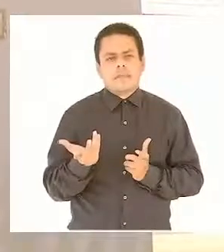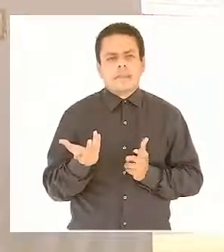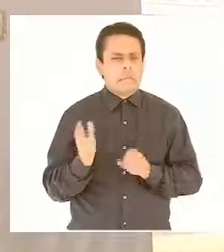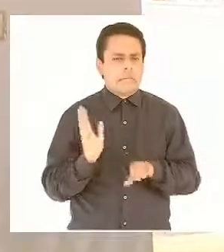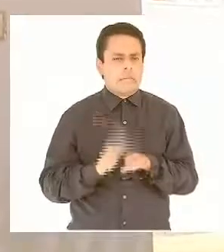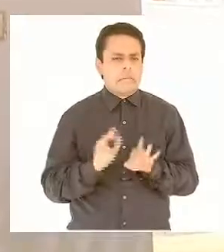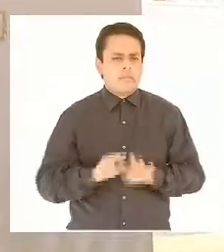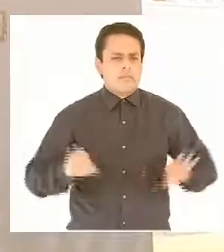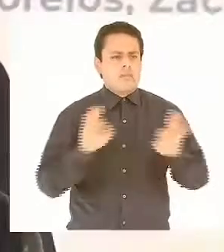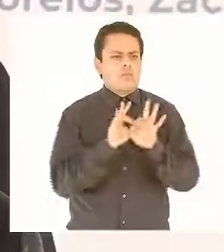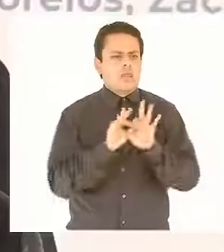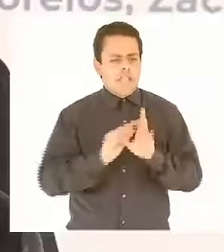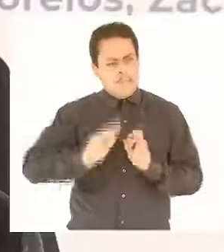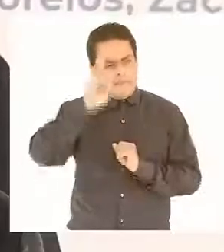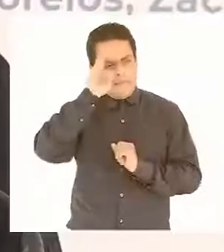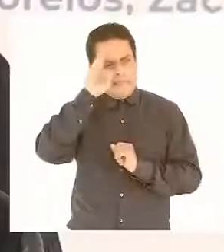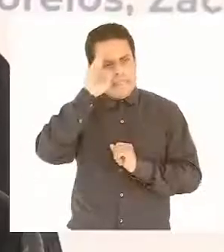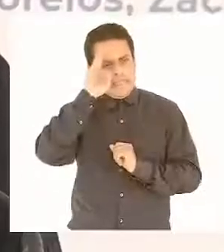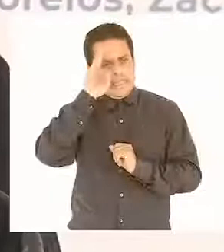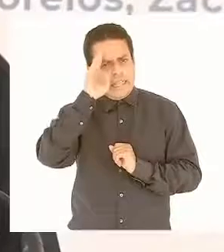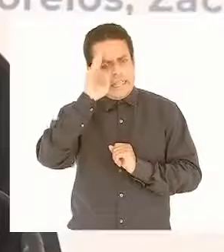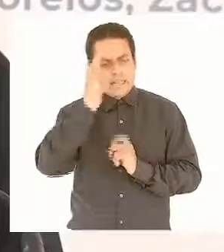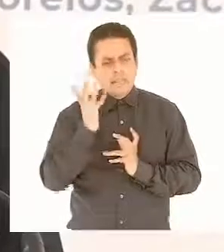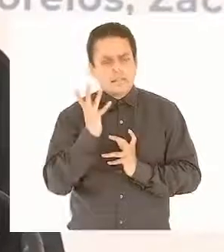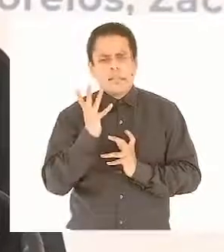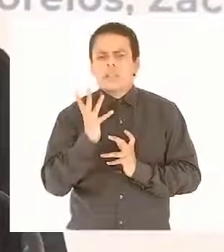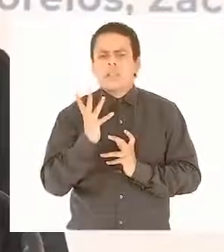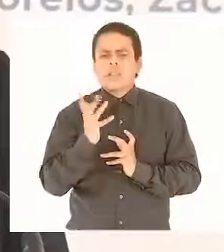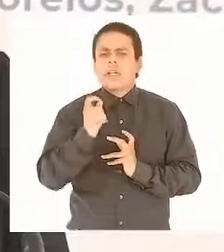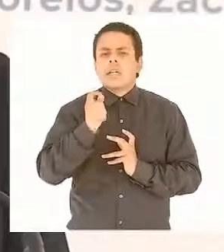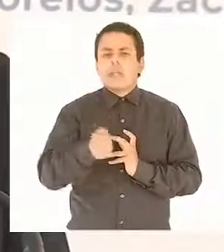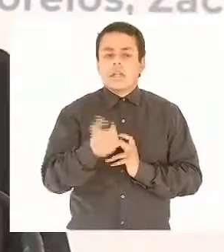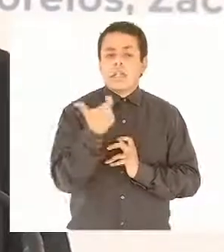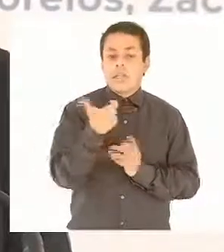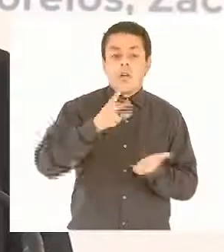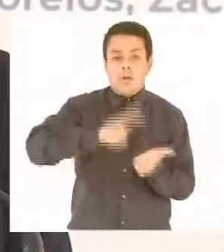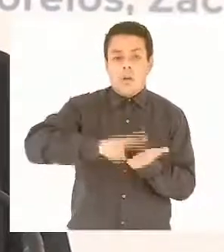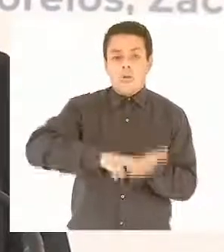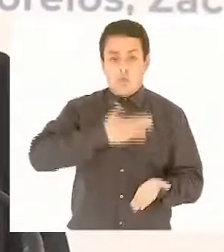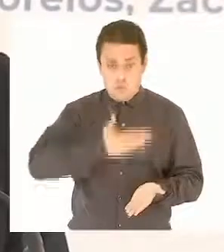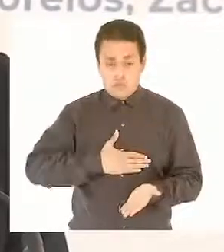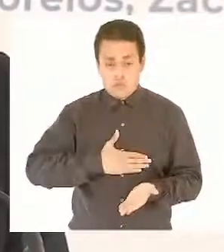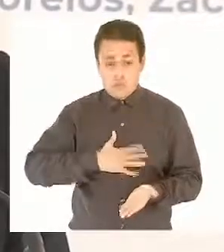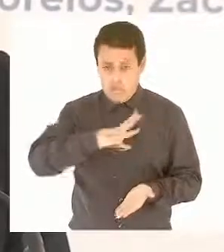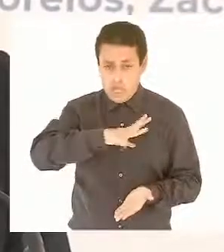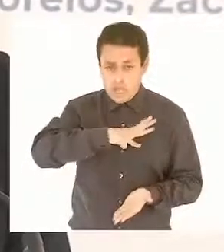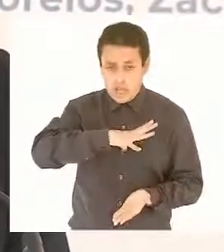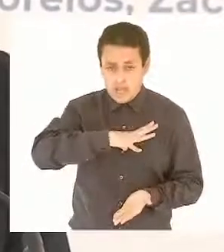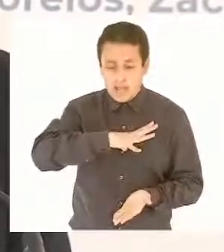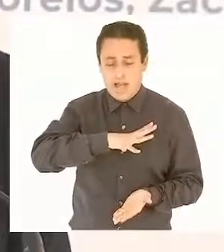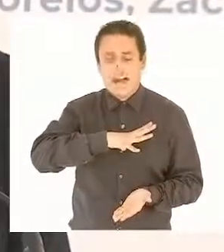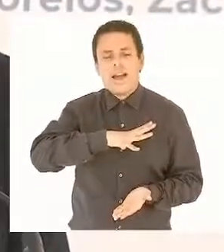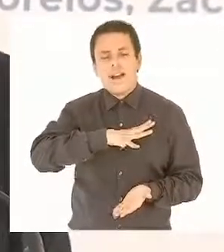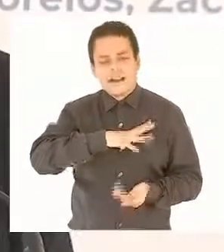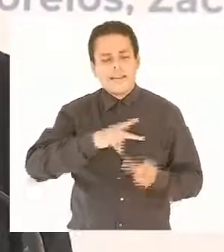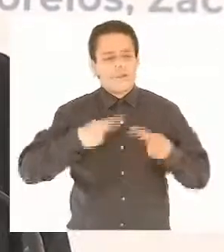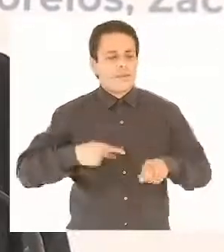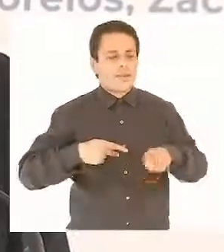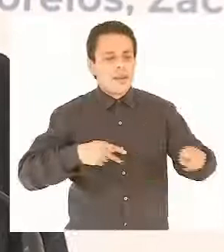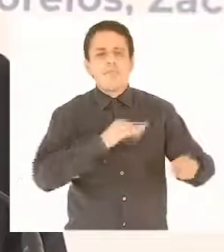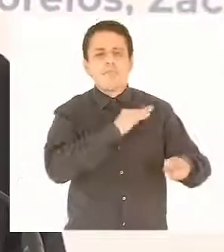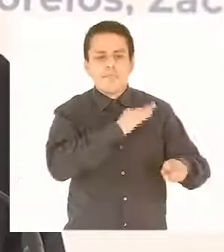sustento de este programa, que si hay precio justo, el productor